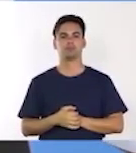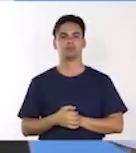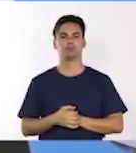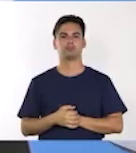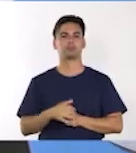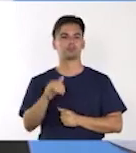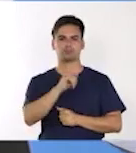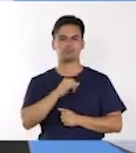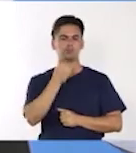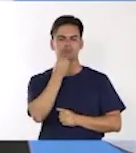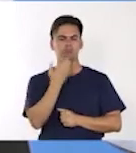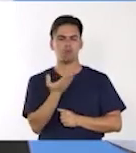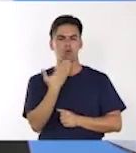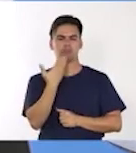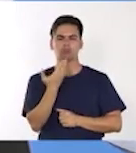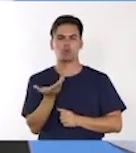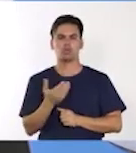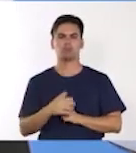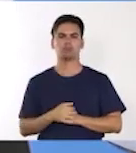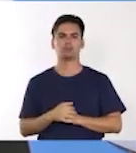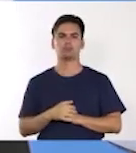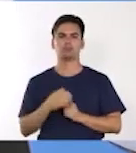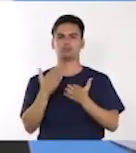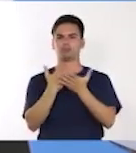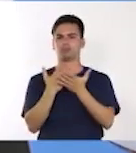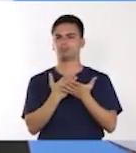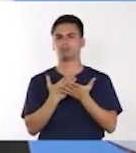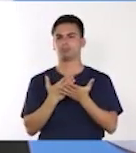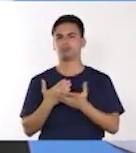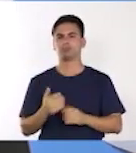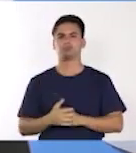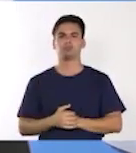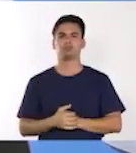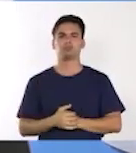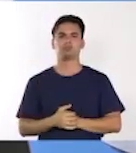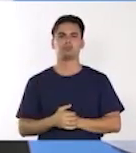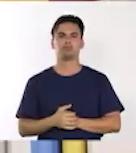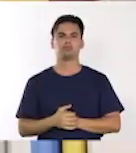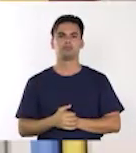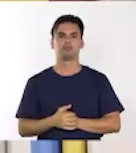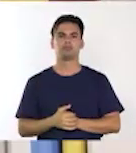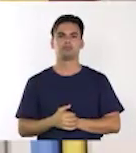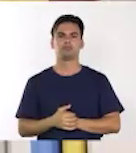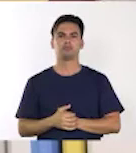clasificados por tema y que igualmente les pueden ser de utilidad.